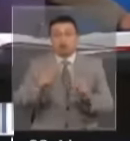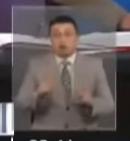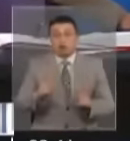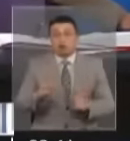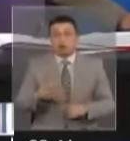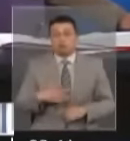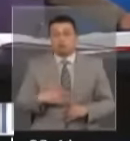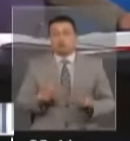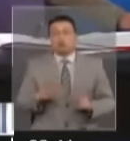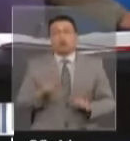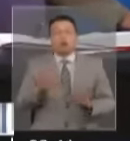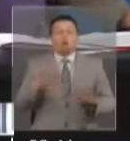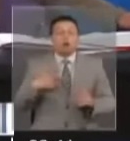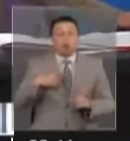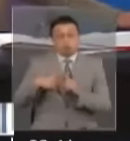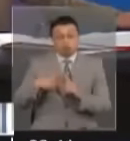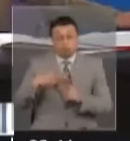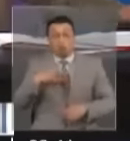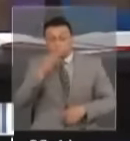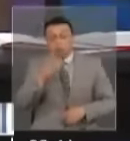seguido fumando. Pero la verdad es que...